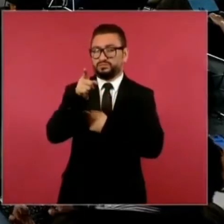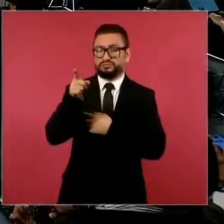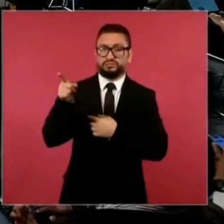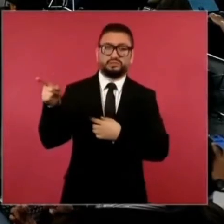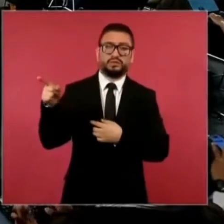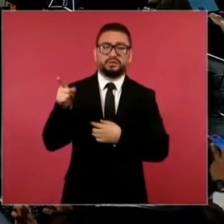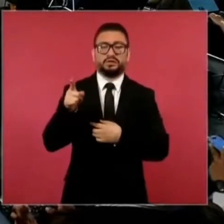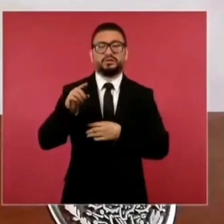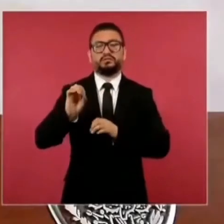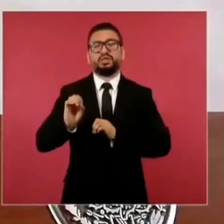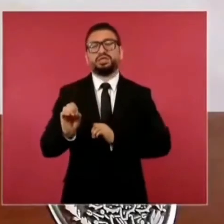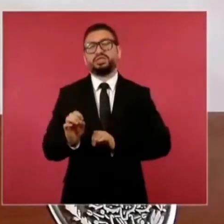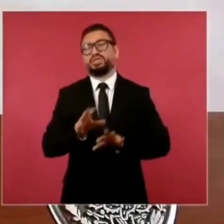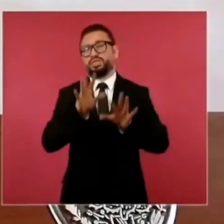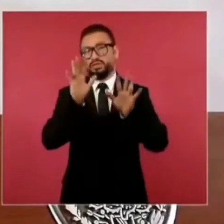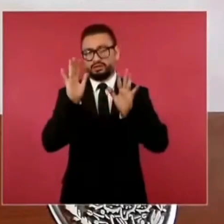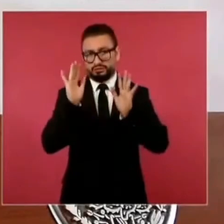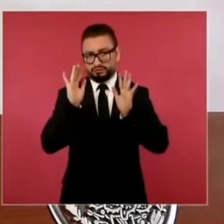dejados